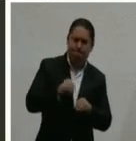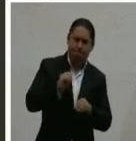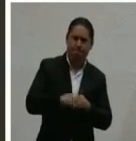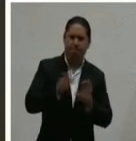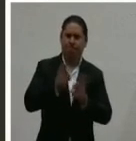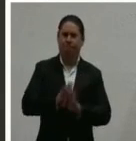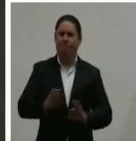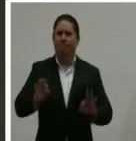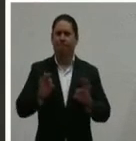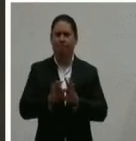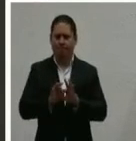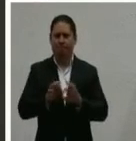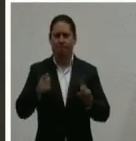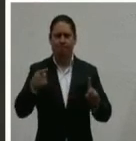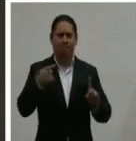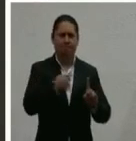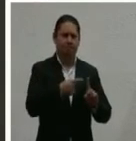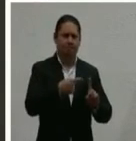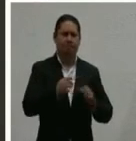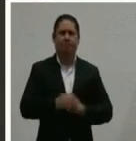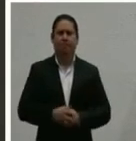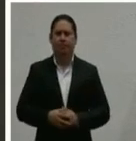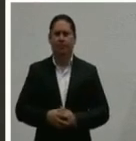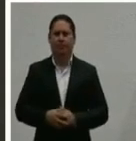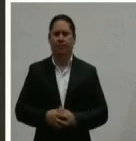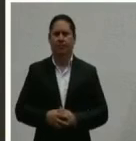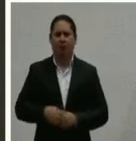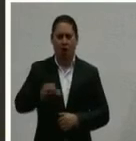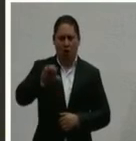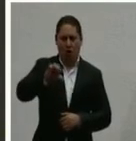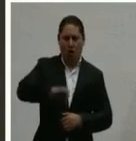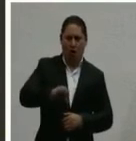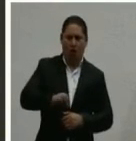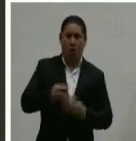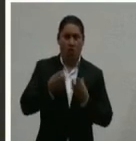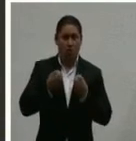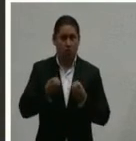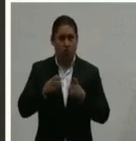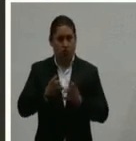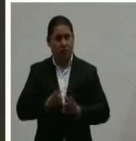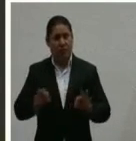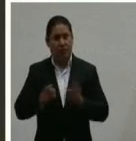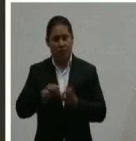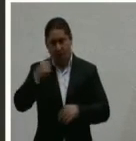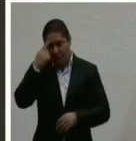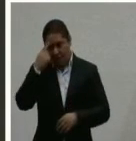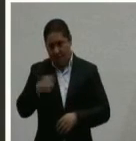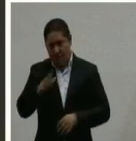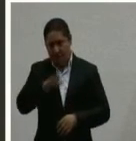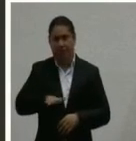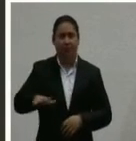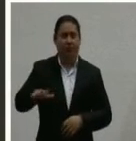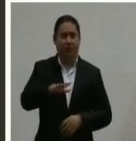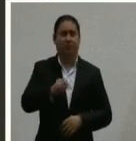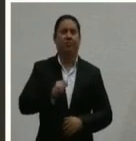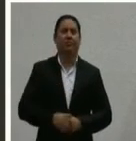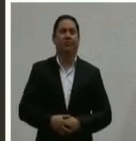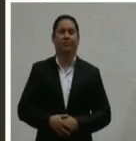han podido destinar a rubros que hoy son de suma importancia para todos